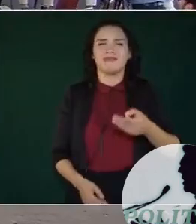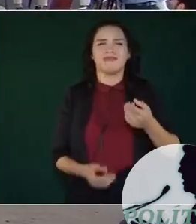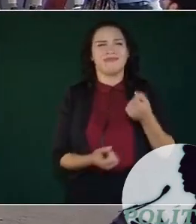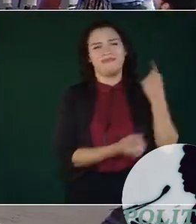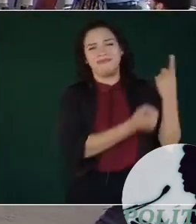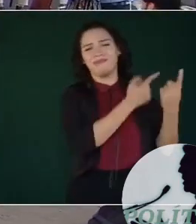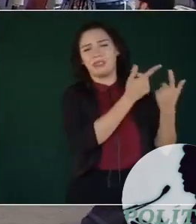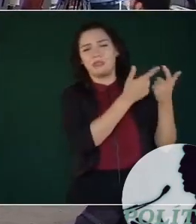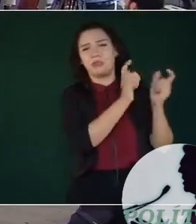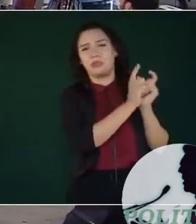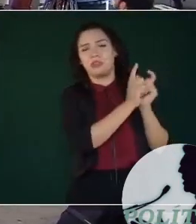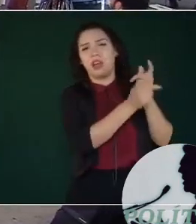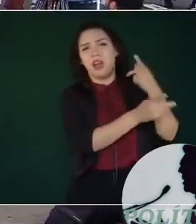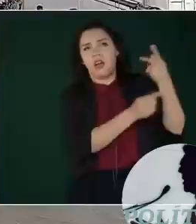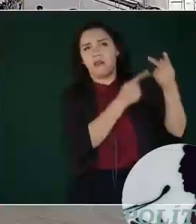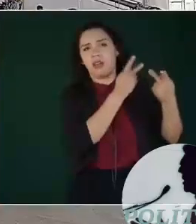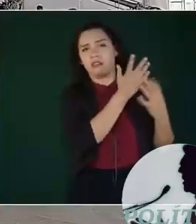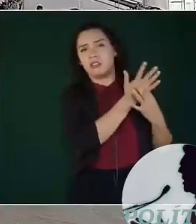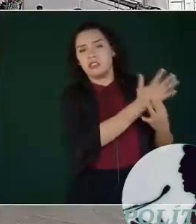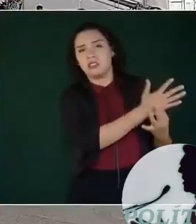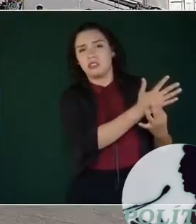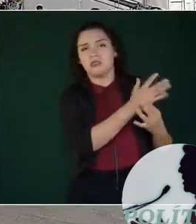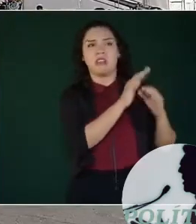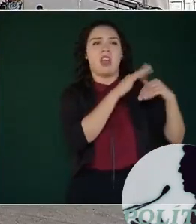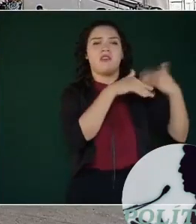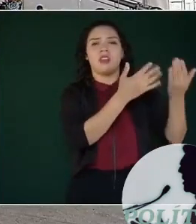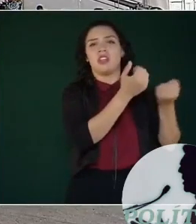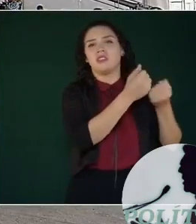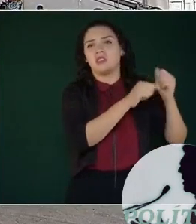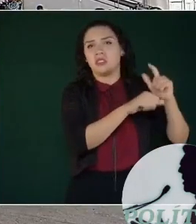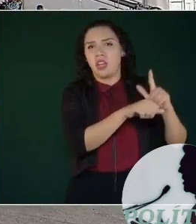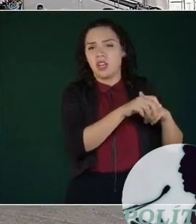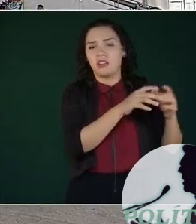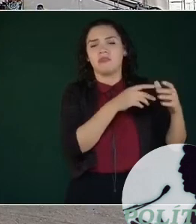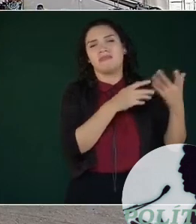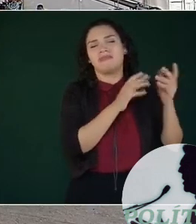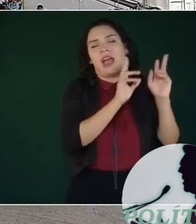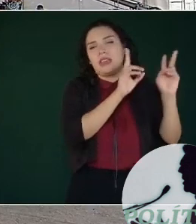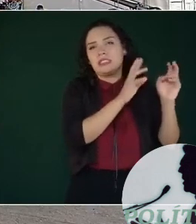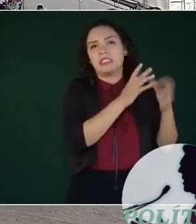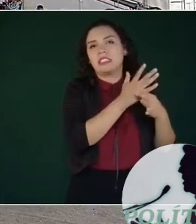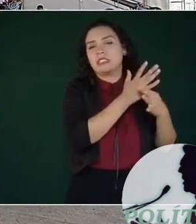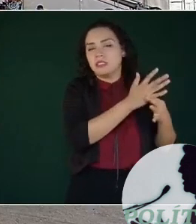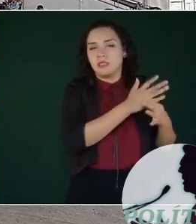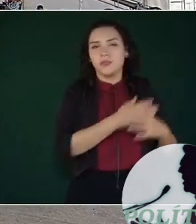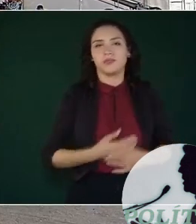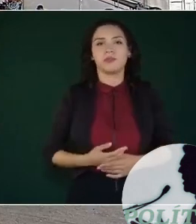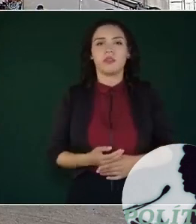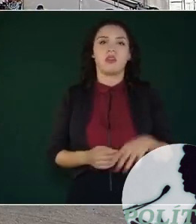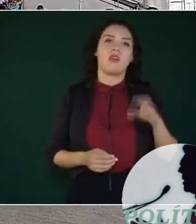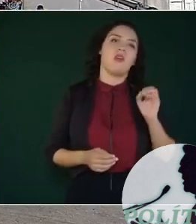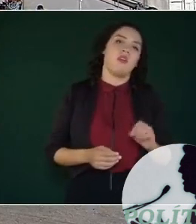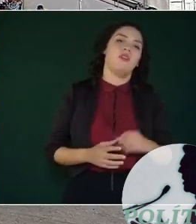algunas organizaciones de la sociedad civil, de la llamada sociedad civil, o